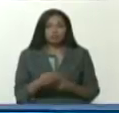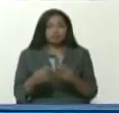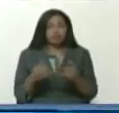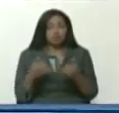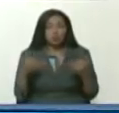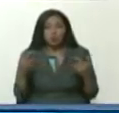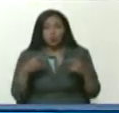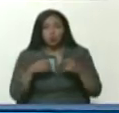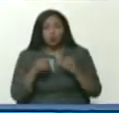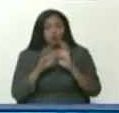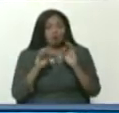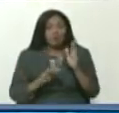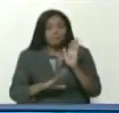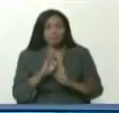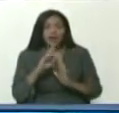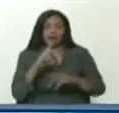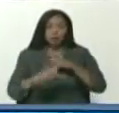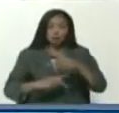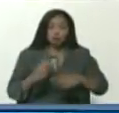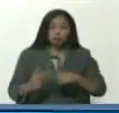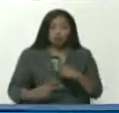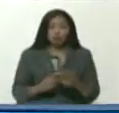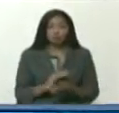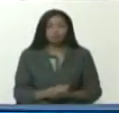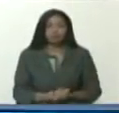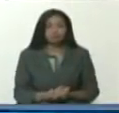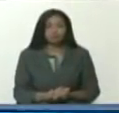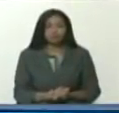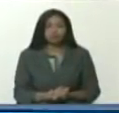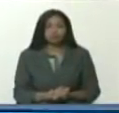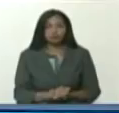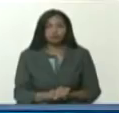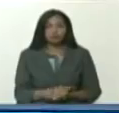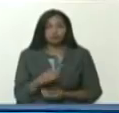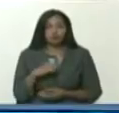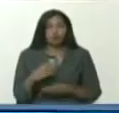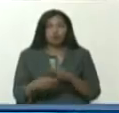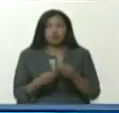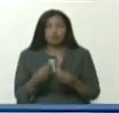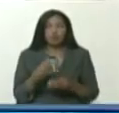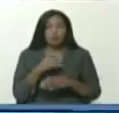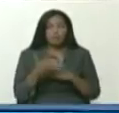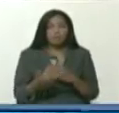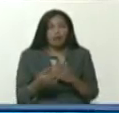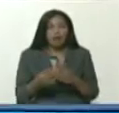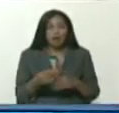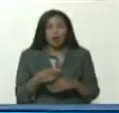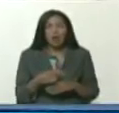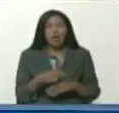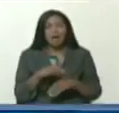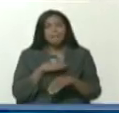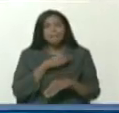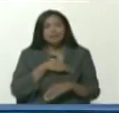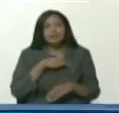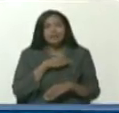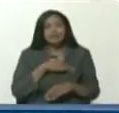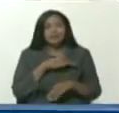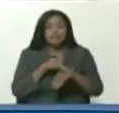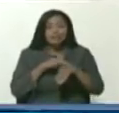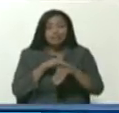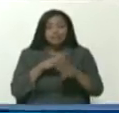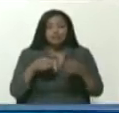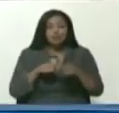lineamiento, de incrementar la producción. Vamos a hacer un plan con la ministra Gabriela para fortalecer la